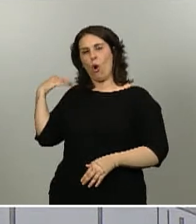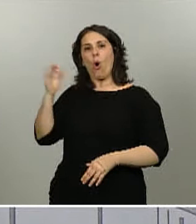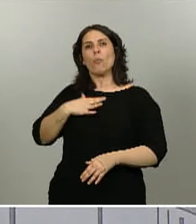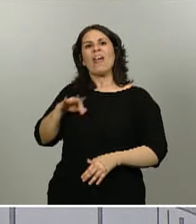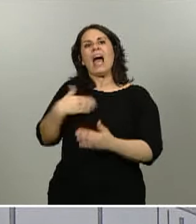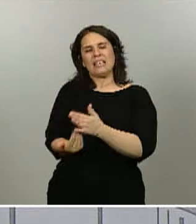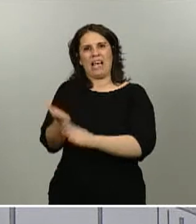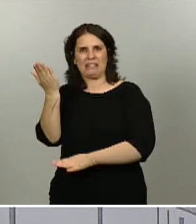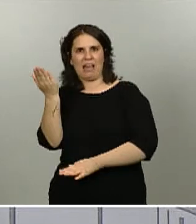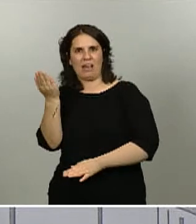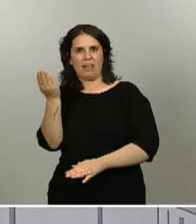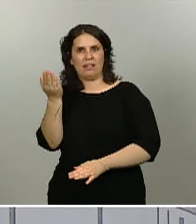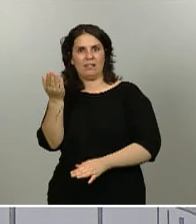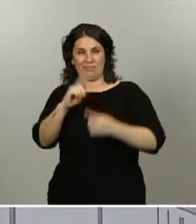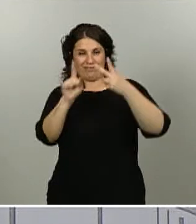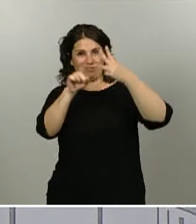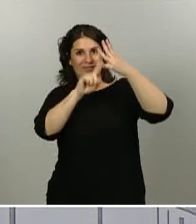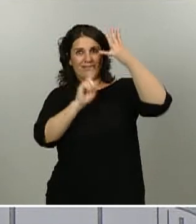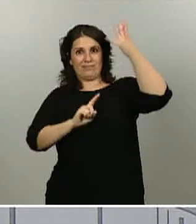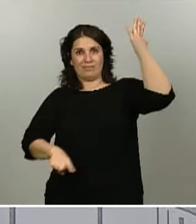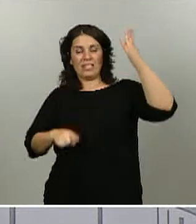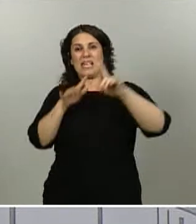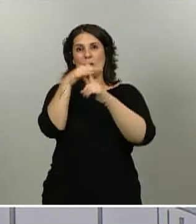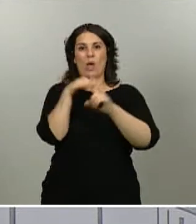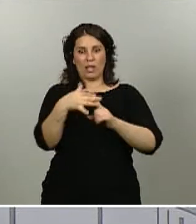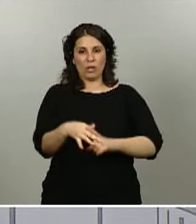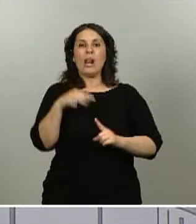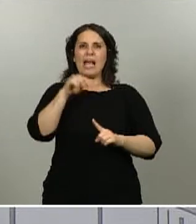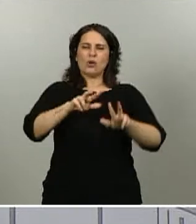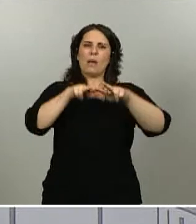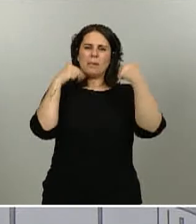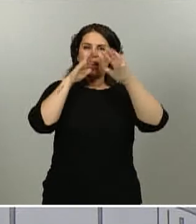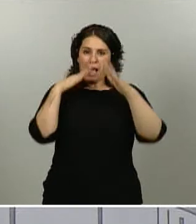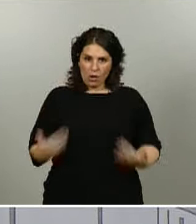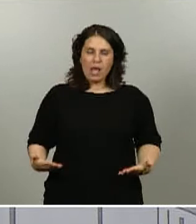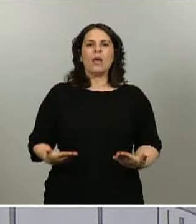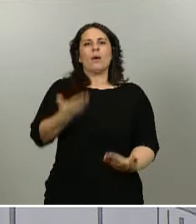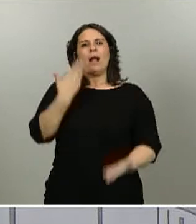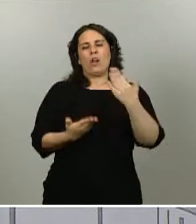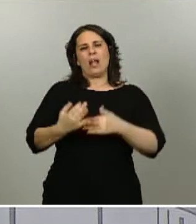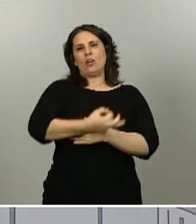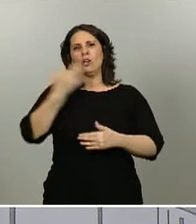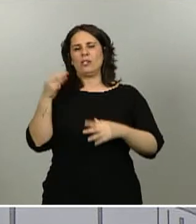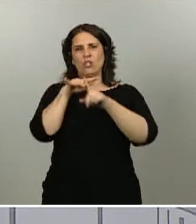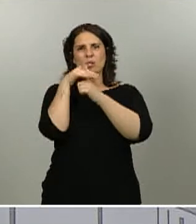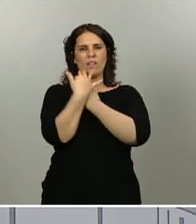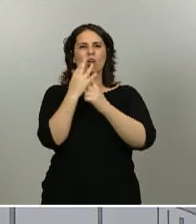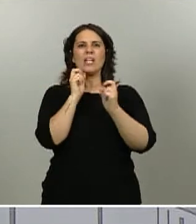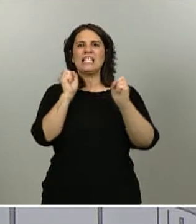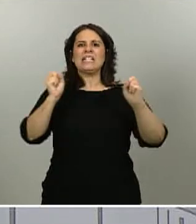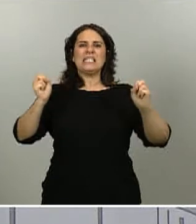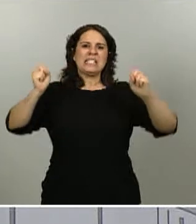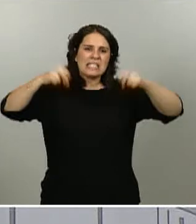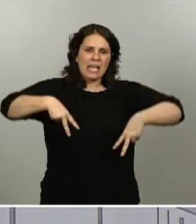Todo esto es lo que nos permite ahora mismo valorar de forma correcta la situación sin perder muchos